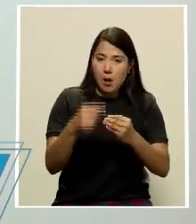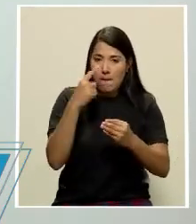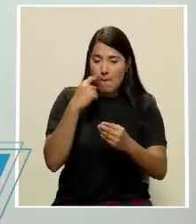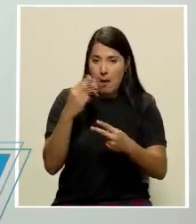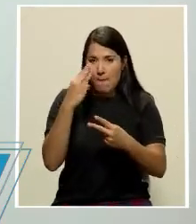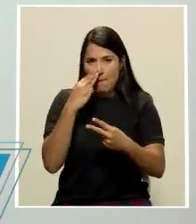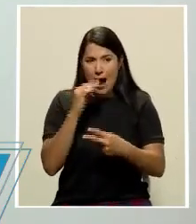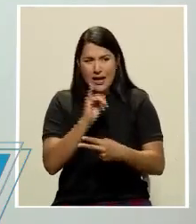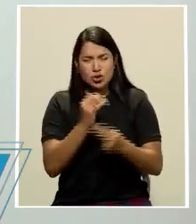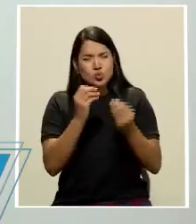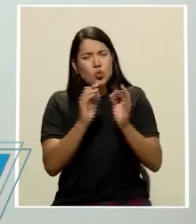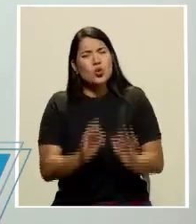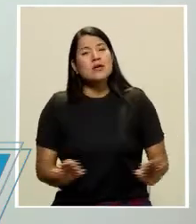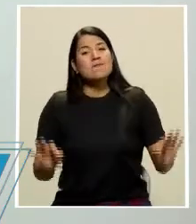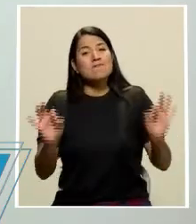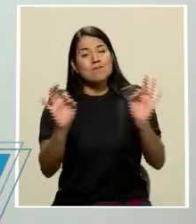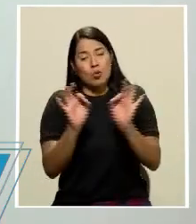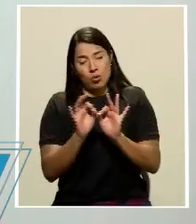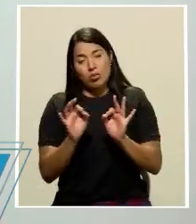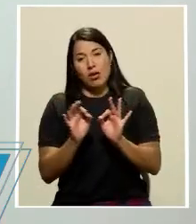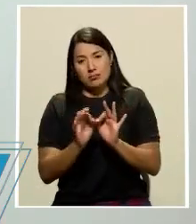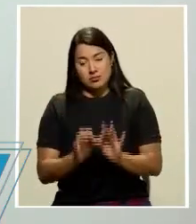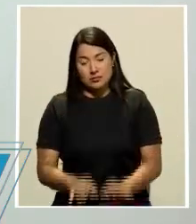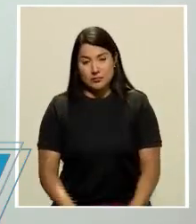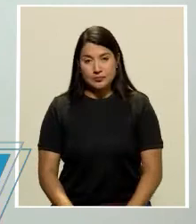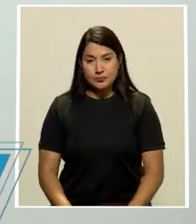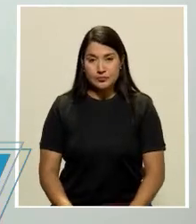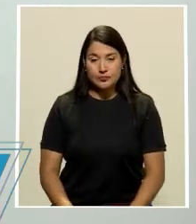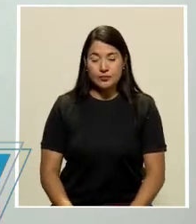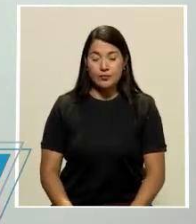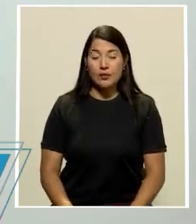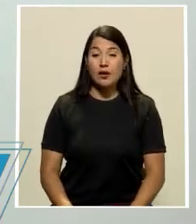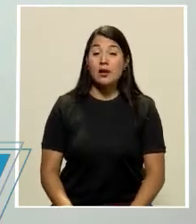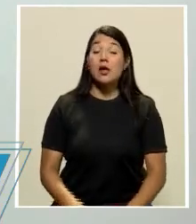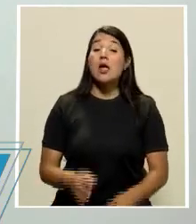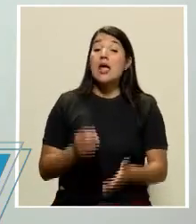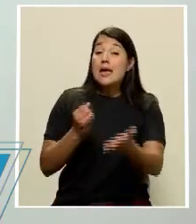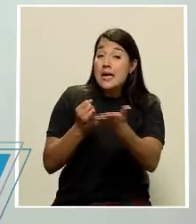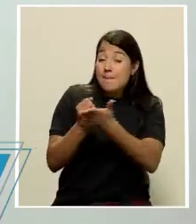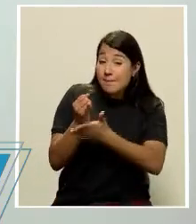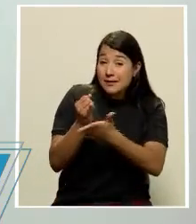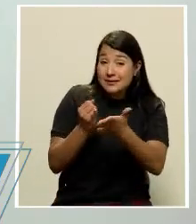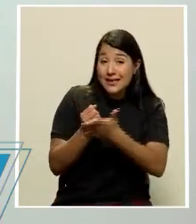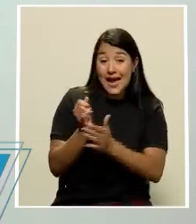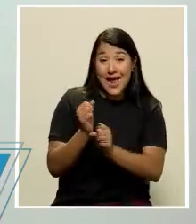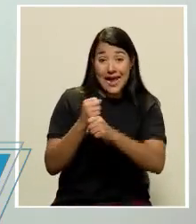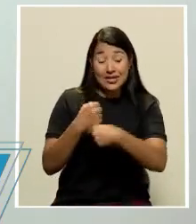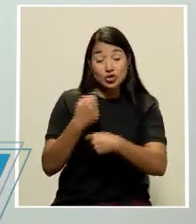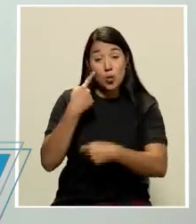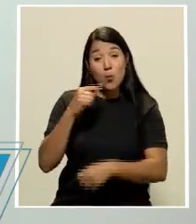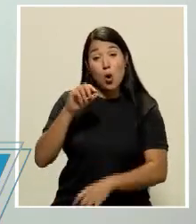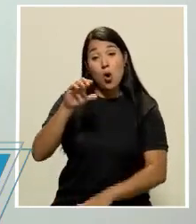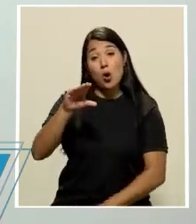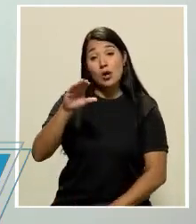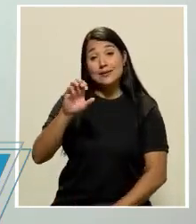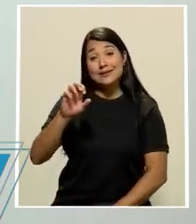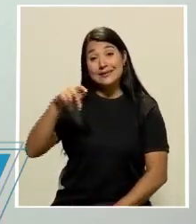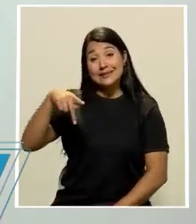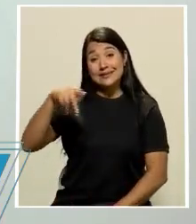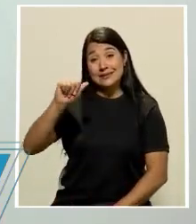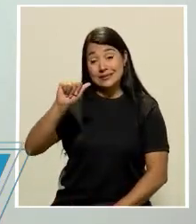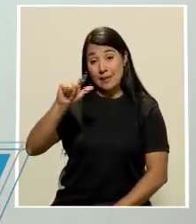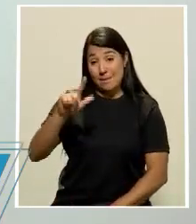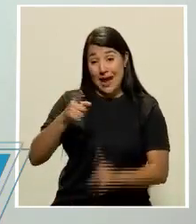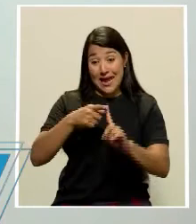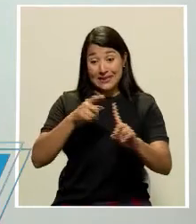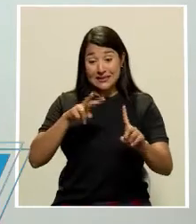que golpea a las poblaciones más vulnerables, como ya sabemos. Según estudios, inclusive de la CEPAL, desde el punto de